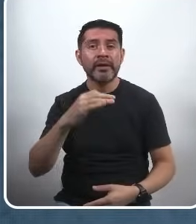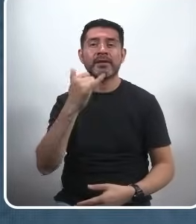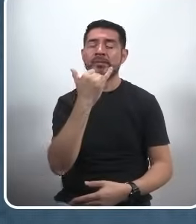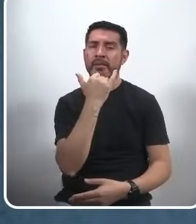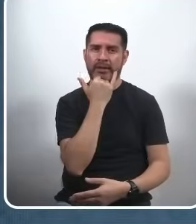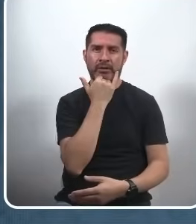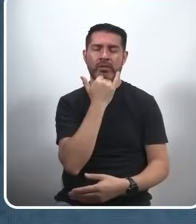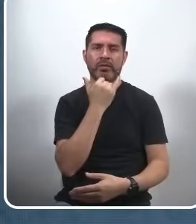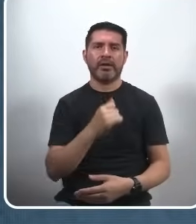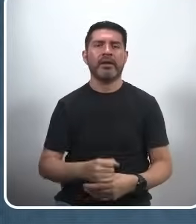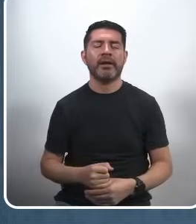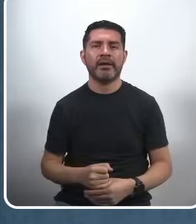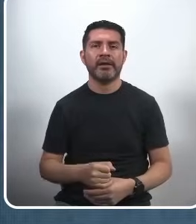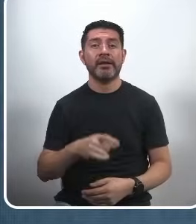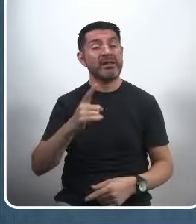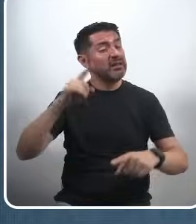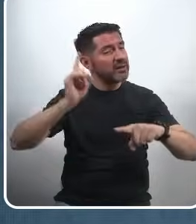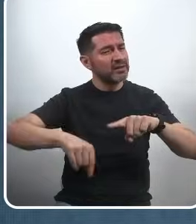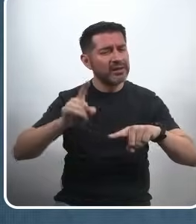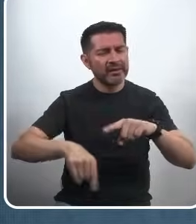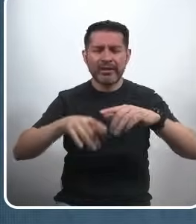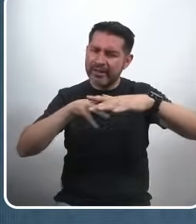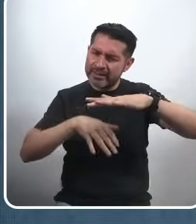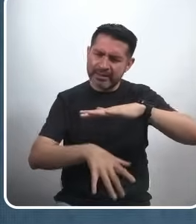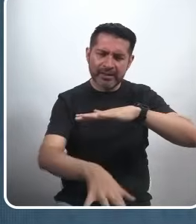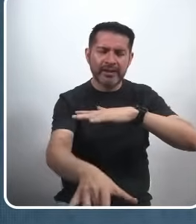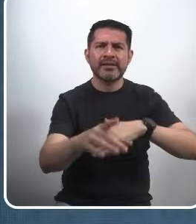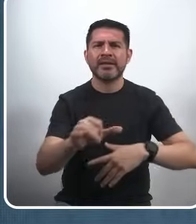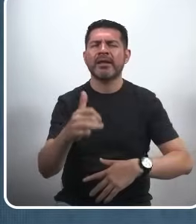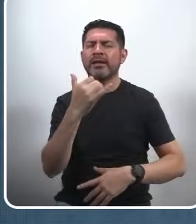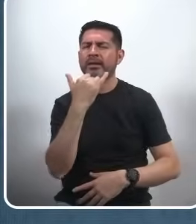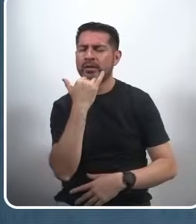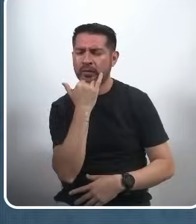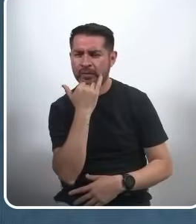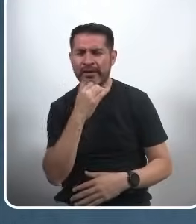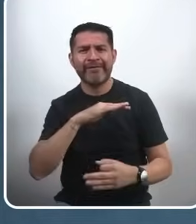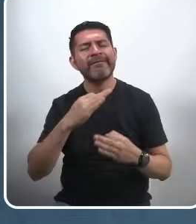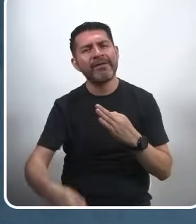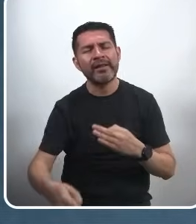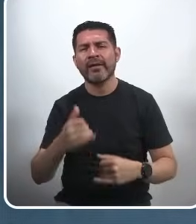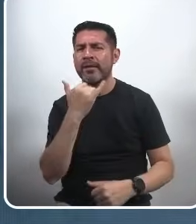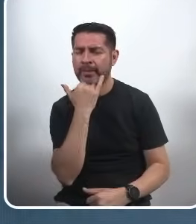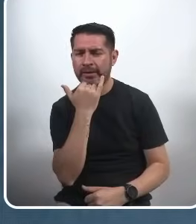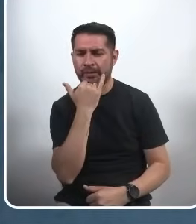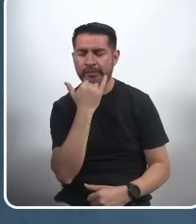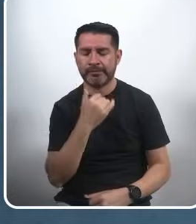de ofensas no perdonadas en su vida. Número dos,